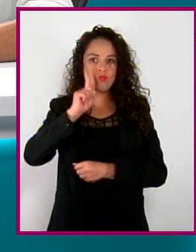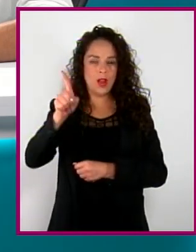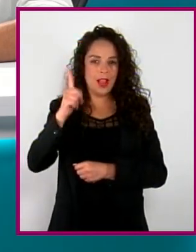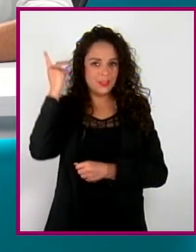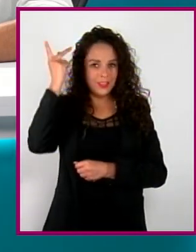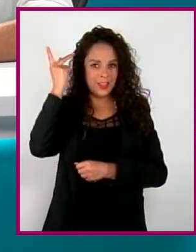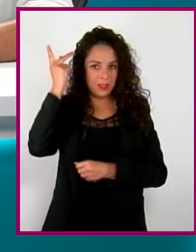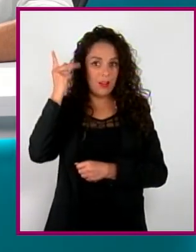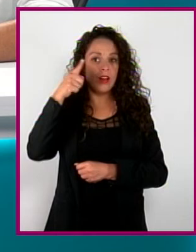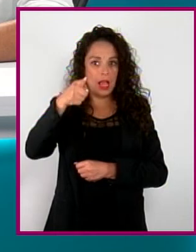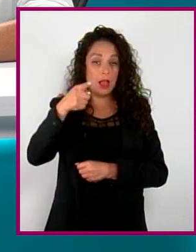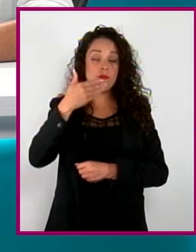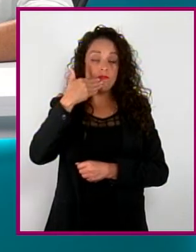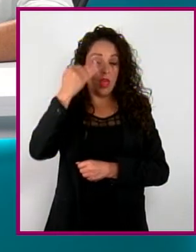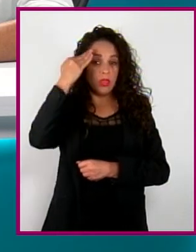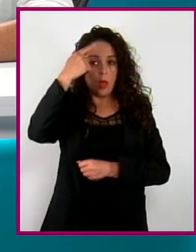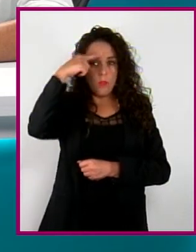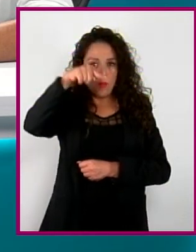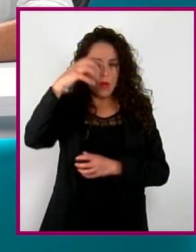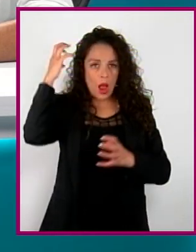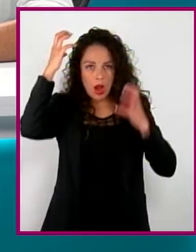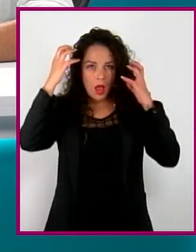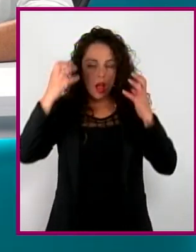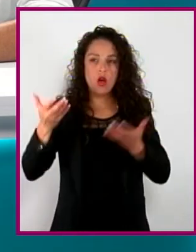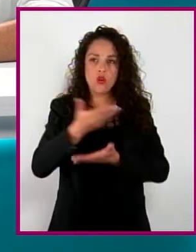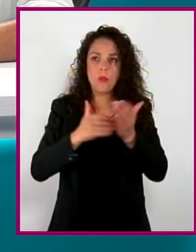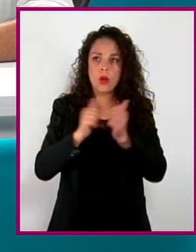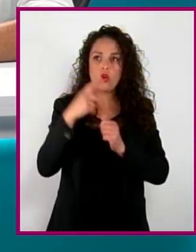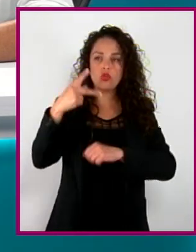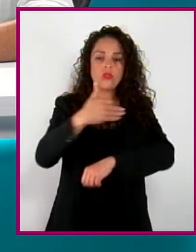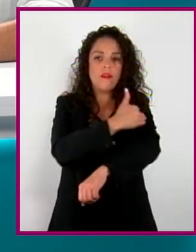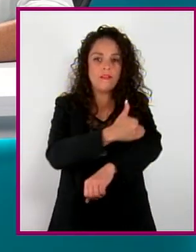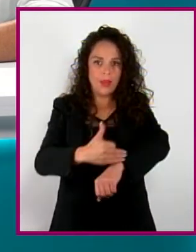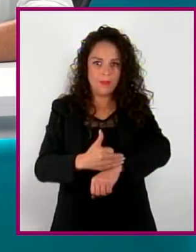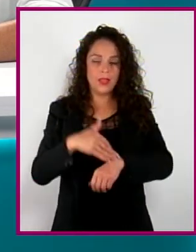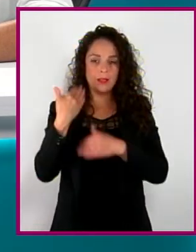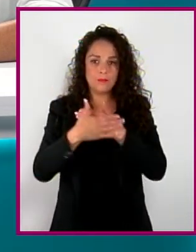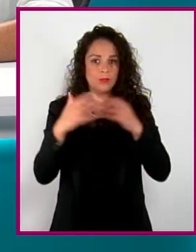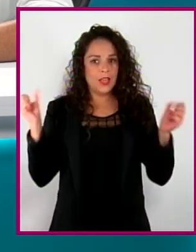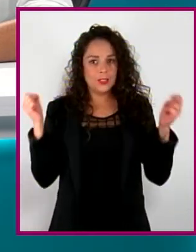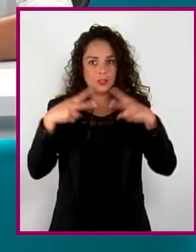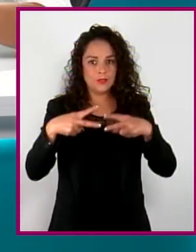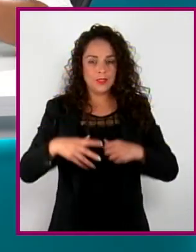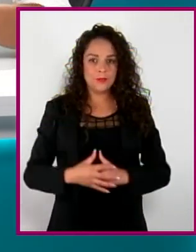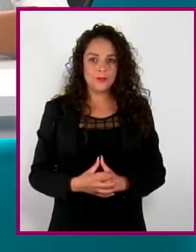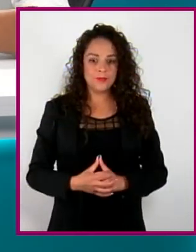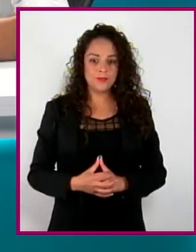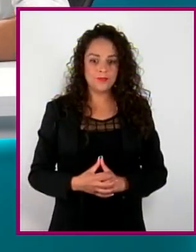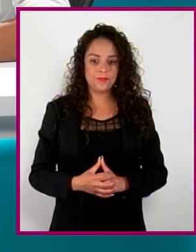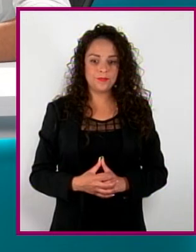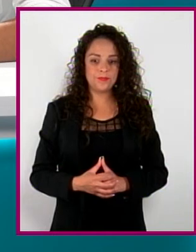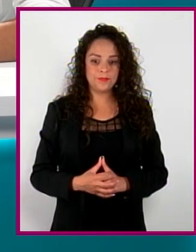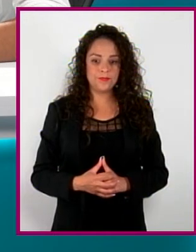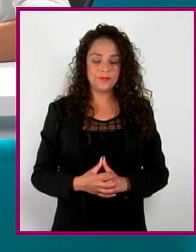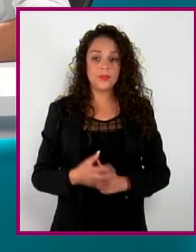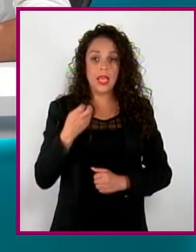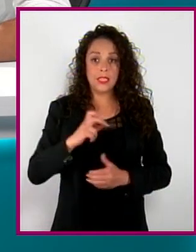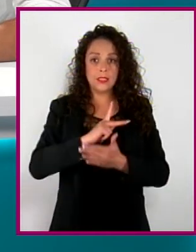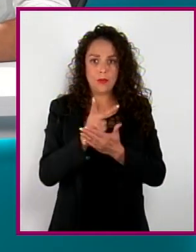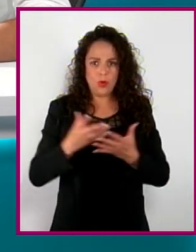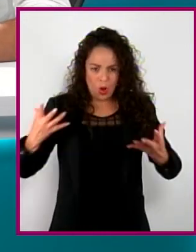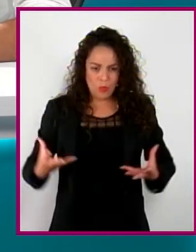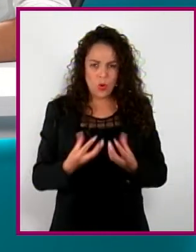amigos y familia. Comparte tus reflexiones en nuestras redes. Nos vemos en la próxima emisión. Haz este programa con